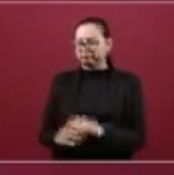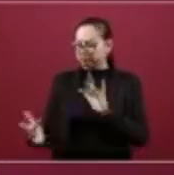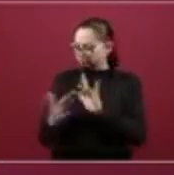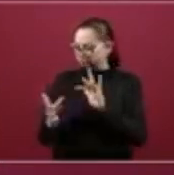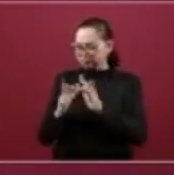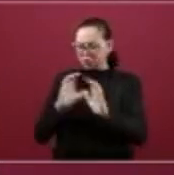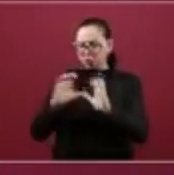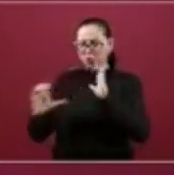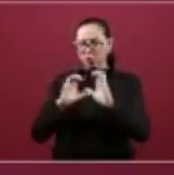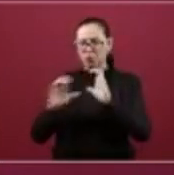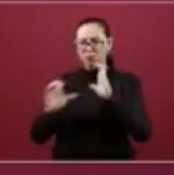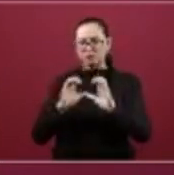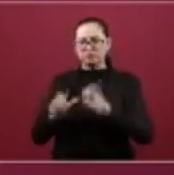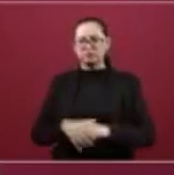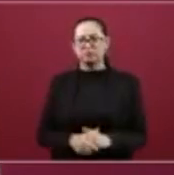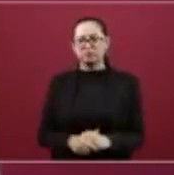él